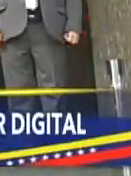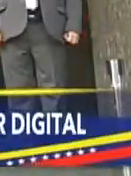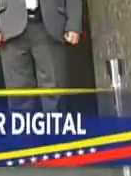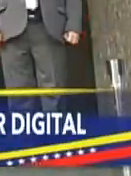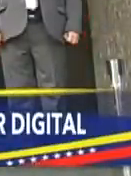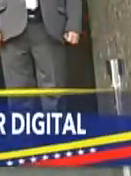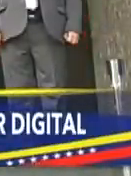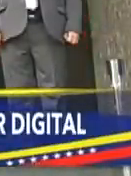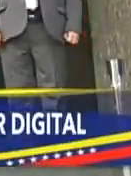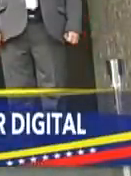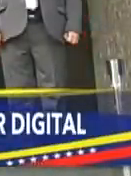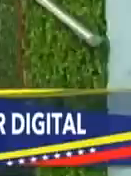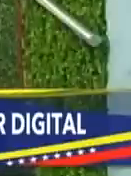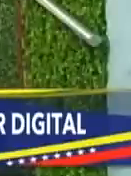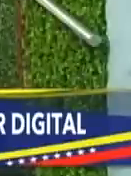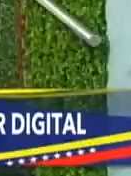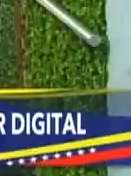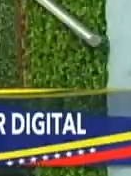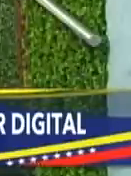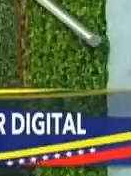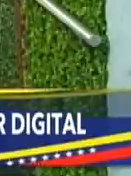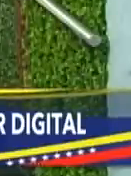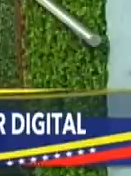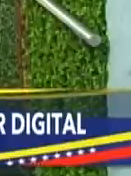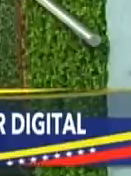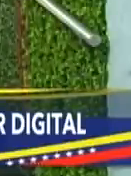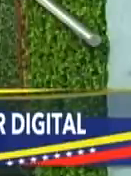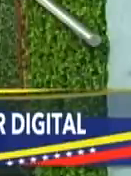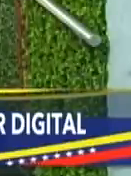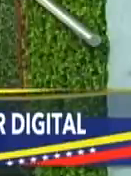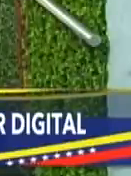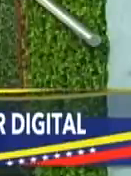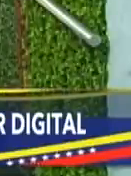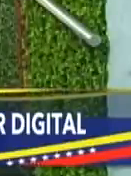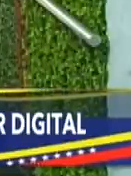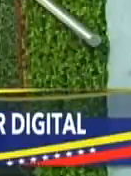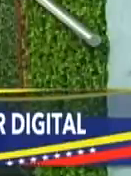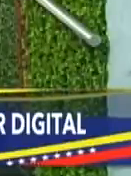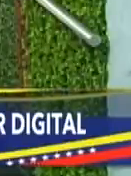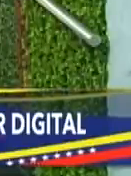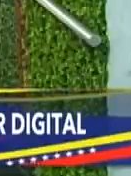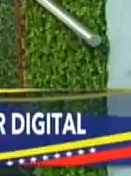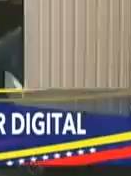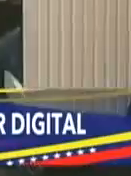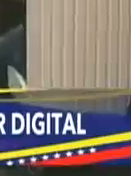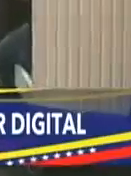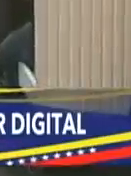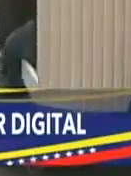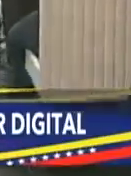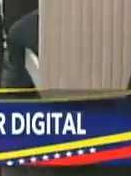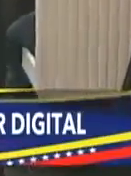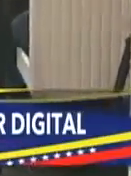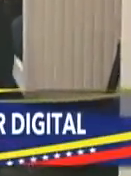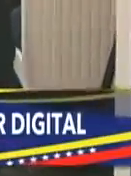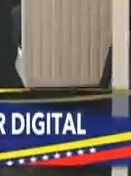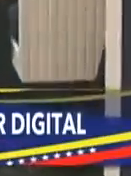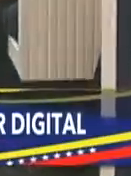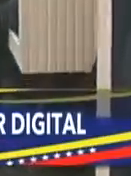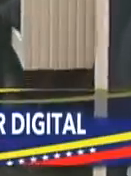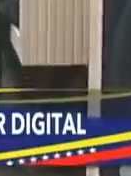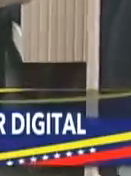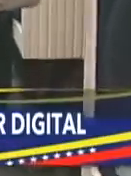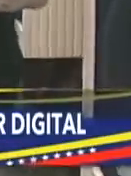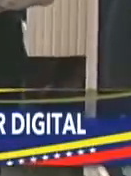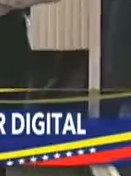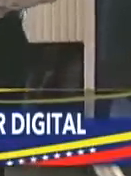Estos son los espacios, presidente. En estos espacios se van a materializar las 4F del emprendimiento. Primero, la formación vía